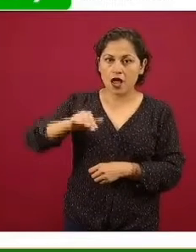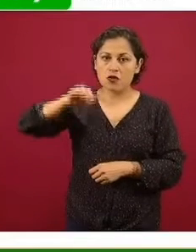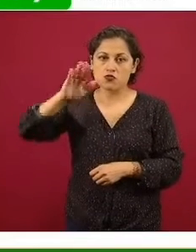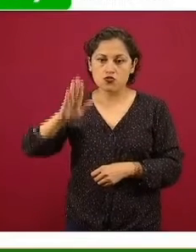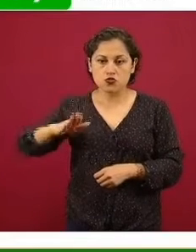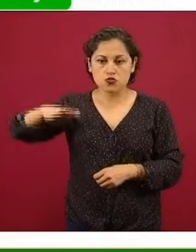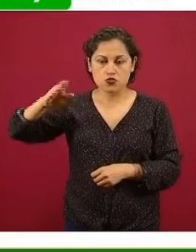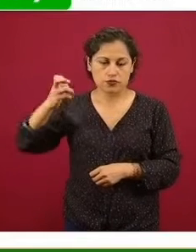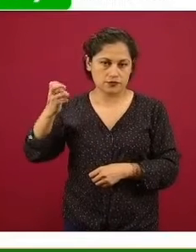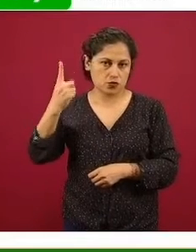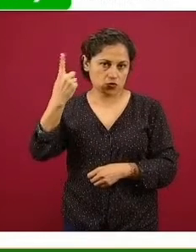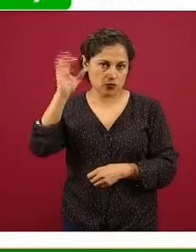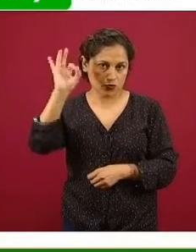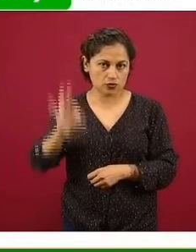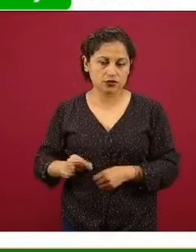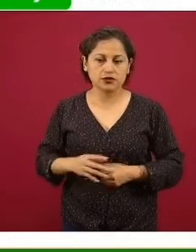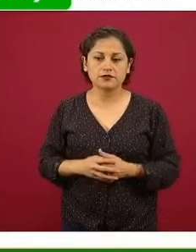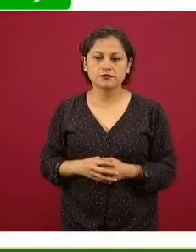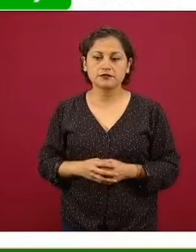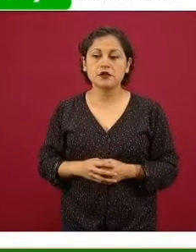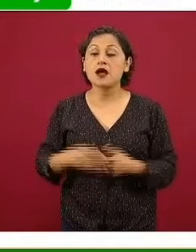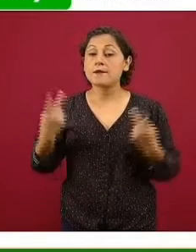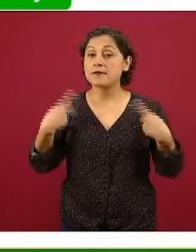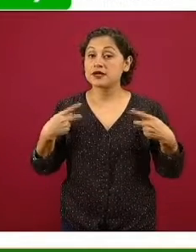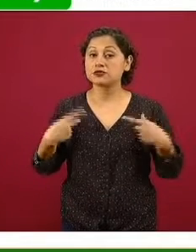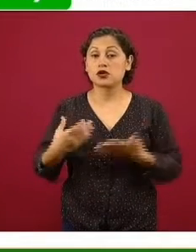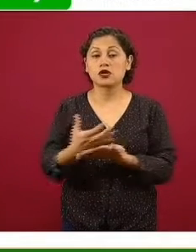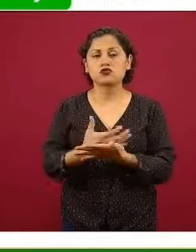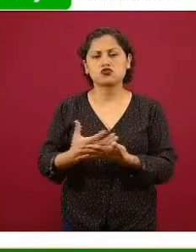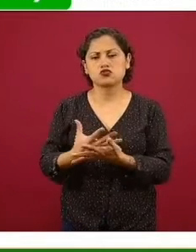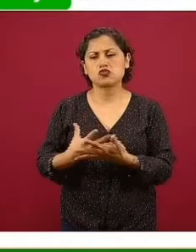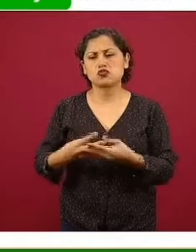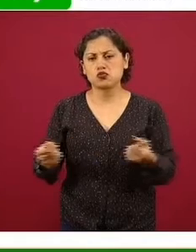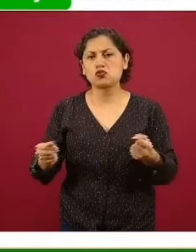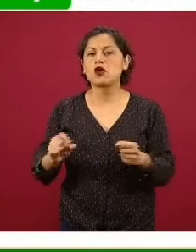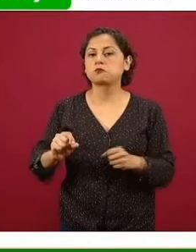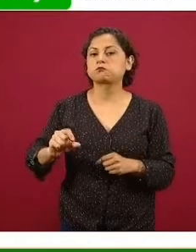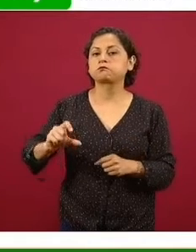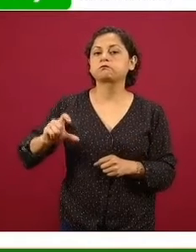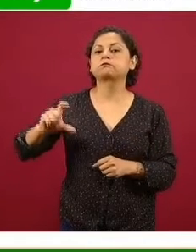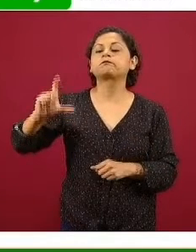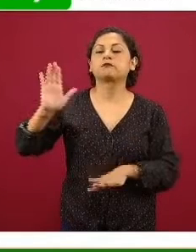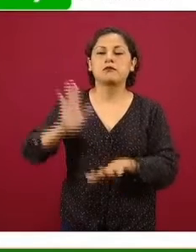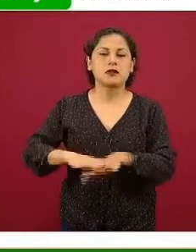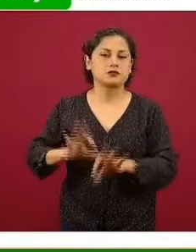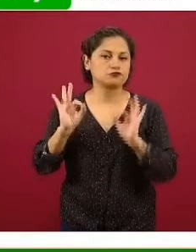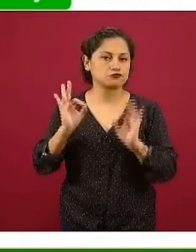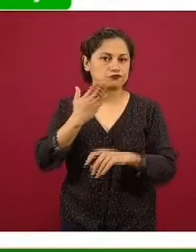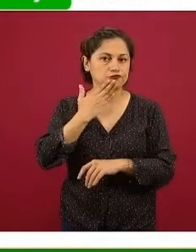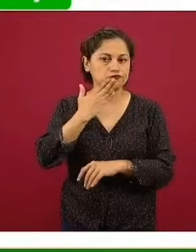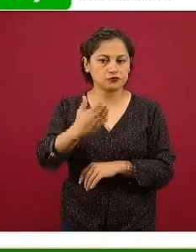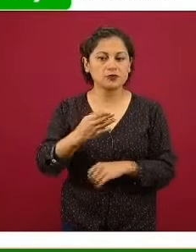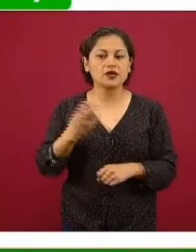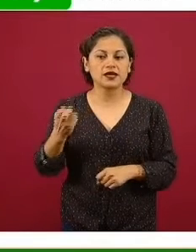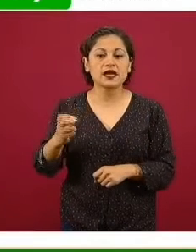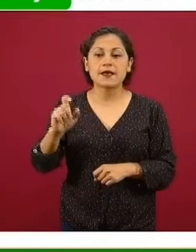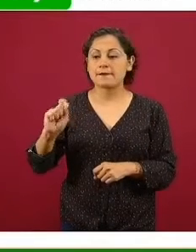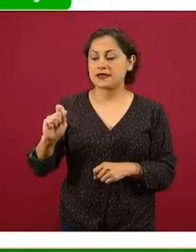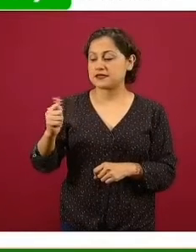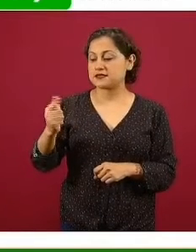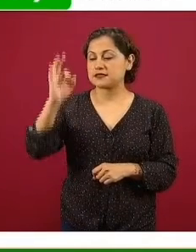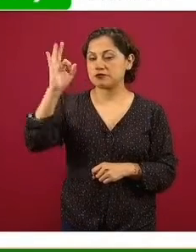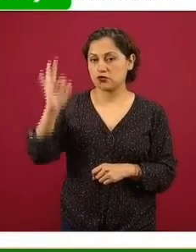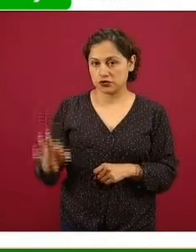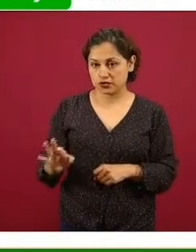las últimas 2 semanas. Los casos recuperados siguen también incrementándose, felizmente, más 26% y aquí podemos ver